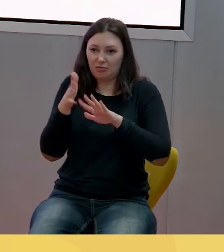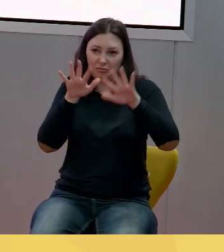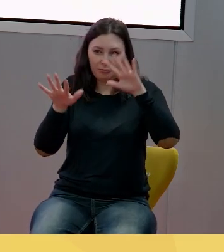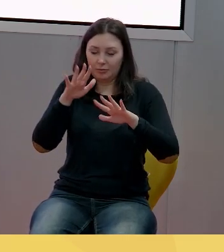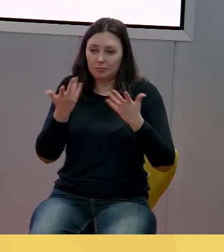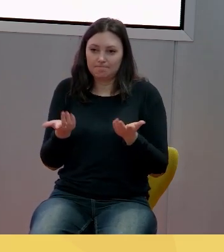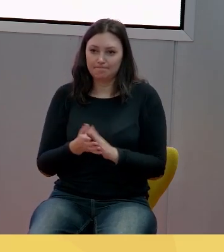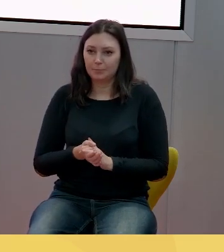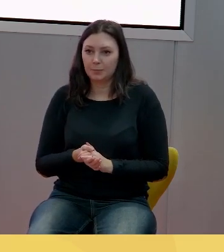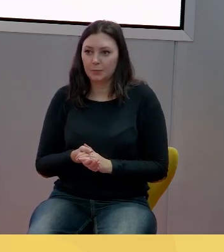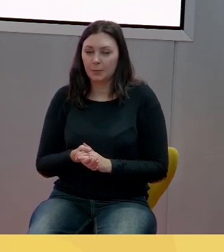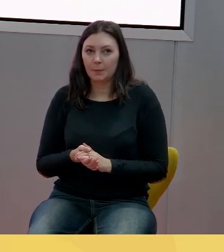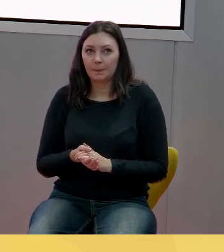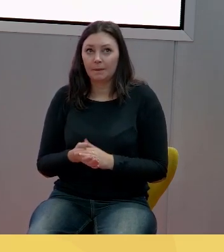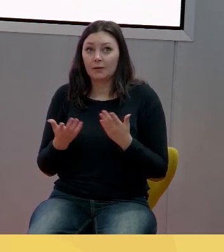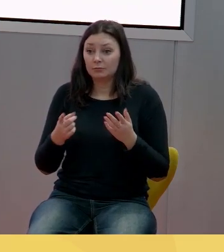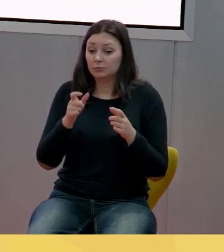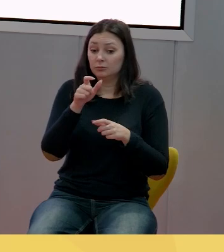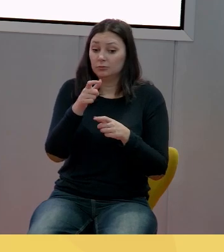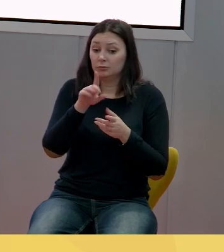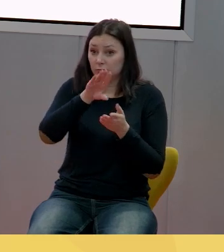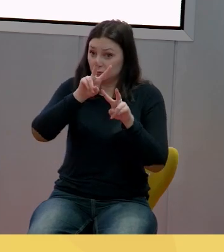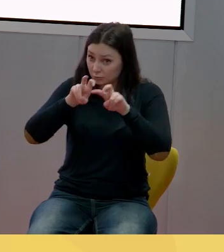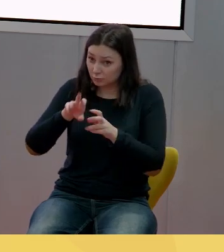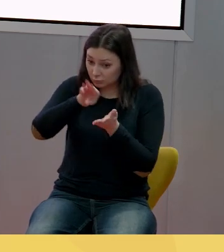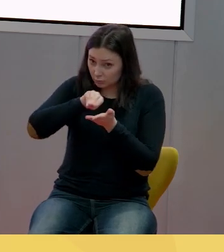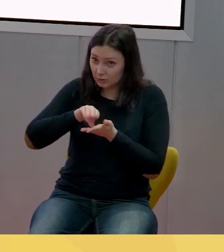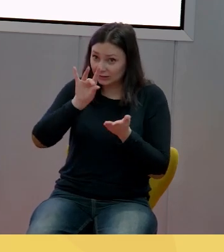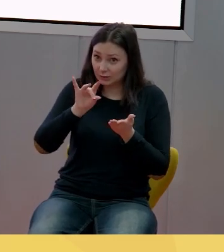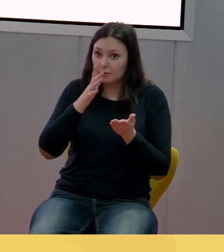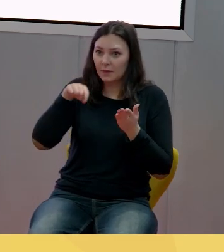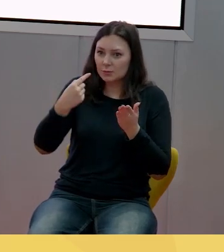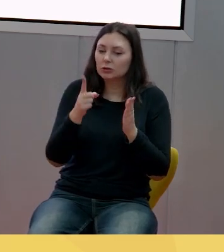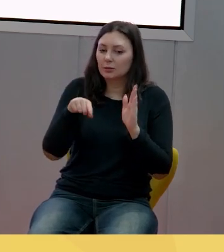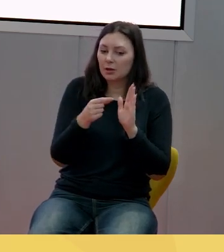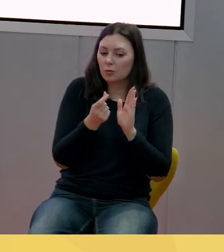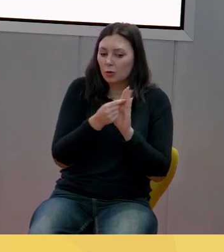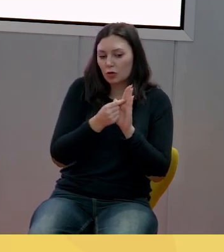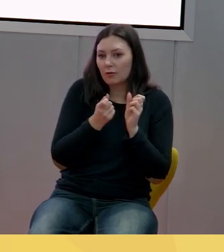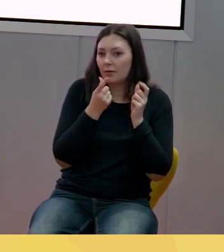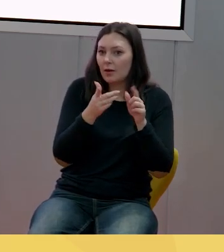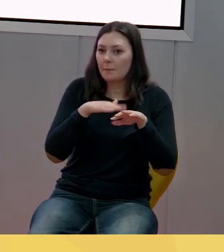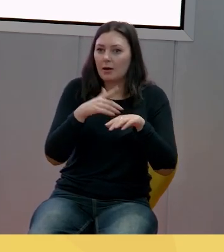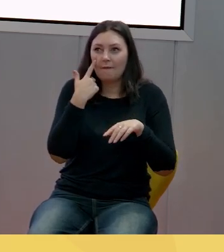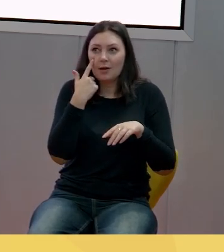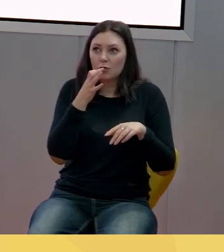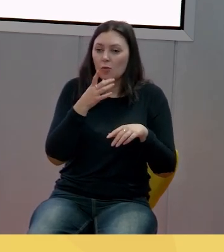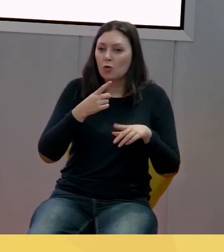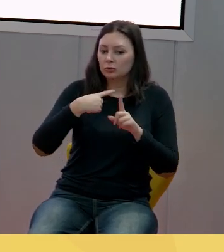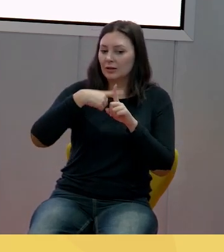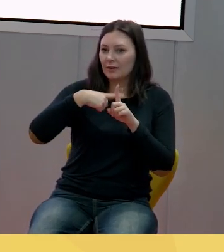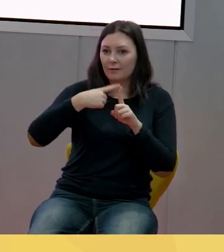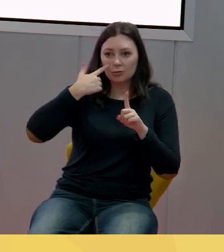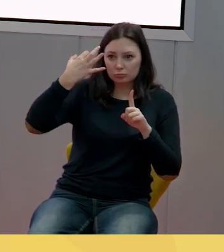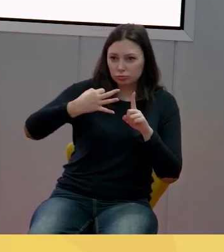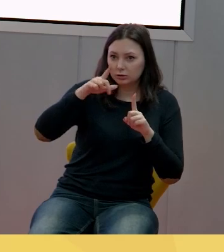nada. Los que sí que forman parte de la revisión luego son ponderados para intentar sacar una conclusión fiable y firme de, bueno, ¿realmente los bloqueadores de